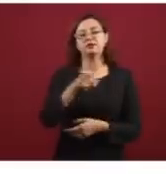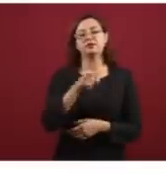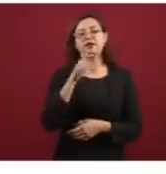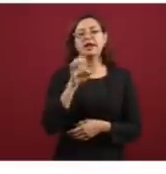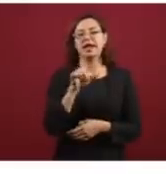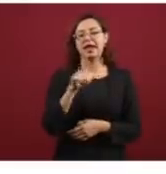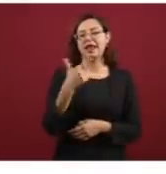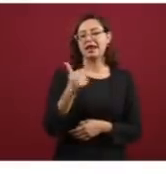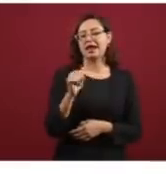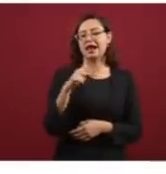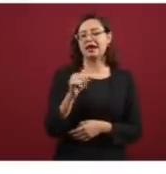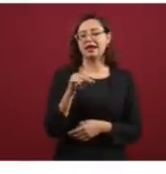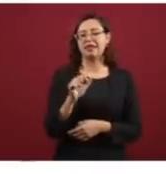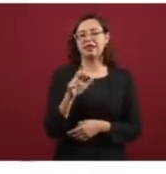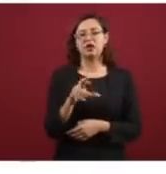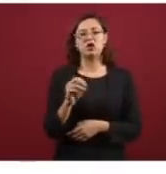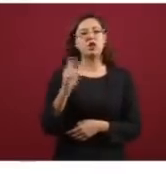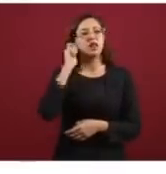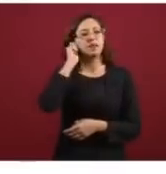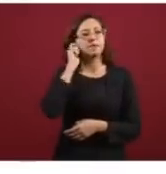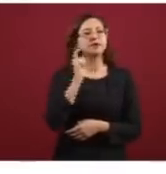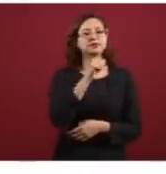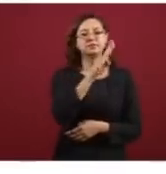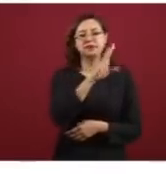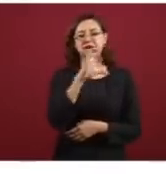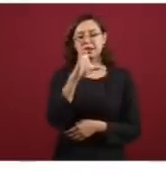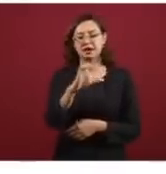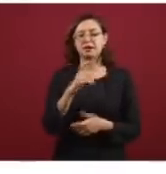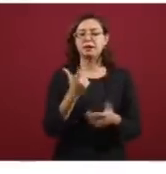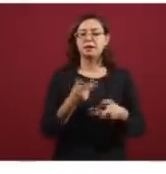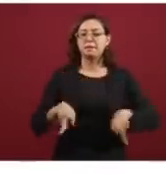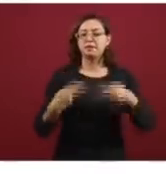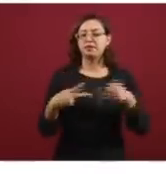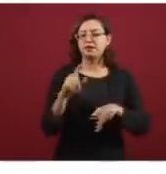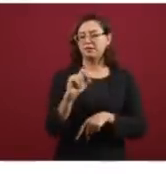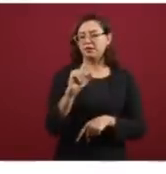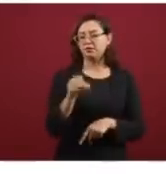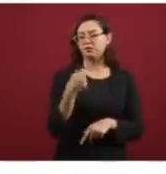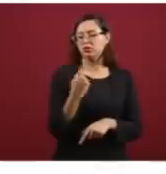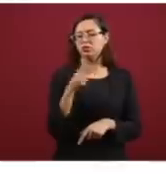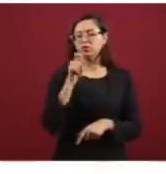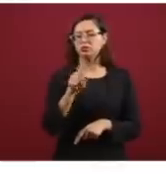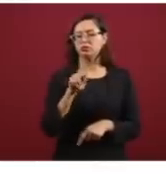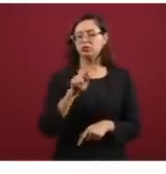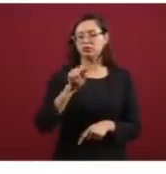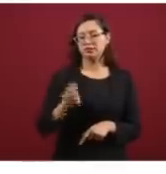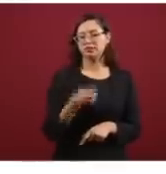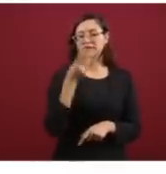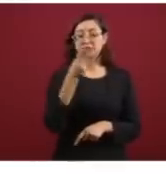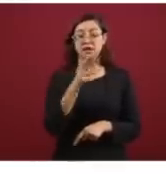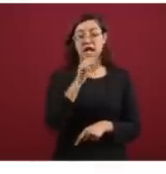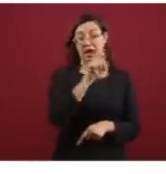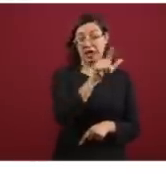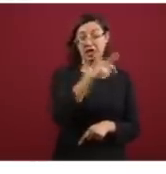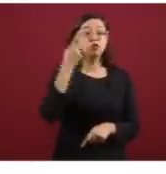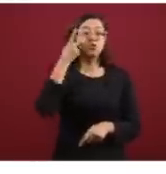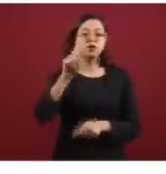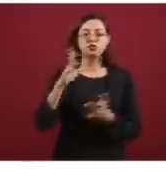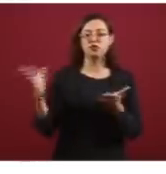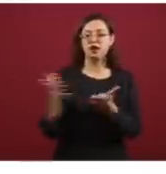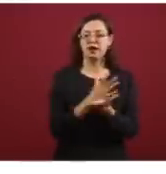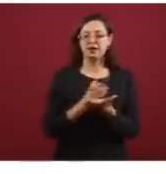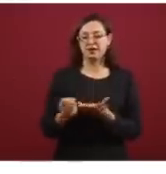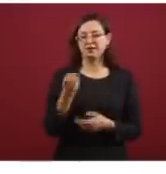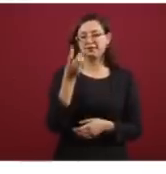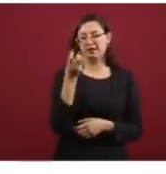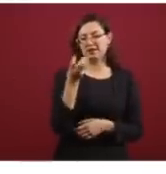en La Paz, Baja California, con un precio de 21 pesos 83 centavos por litro y un margen de 3 pesos 36 centavos por